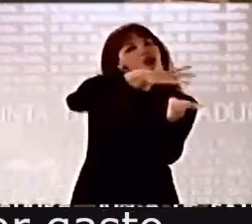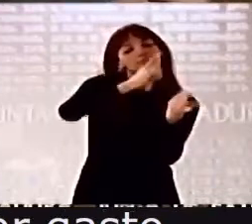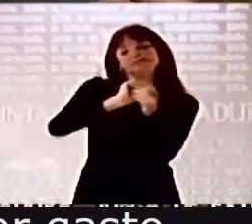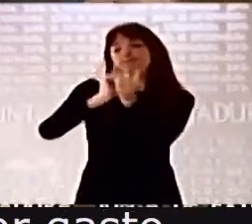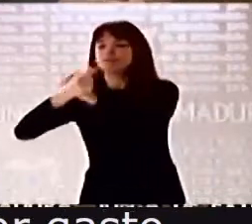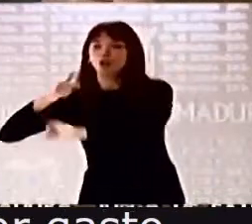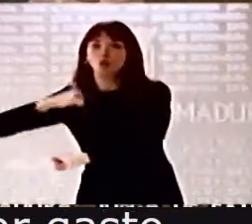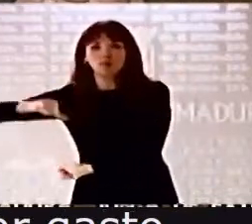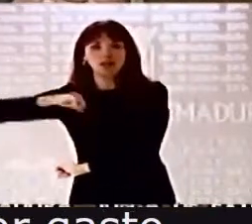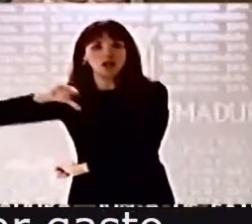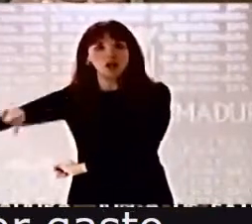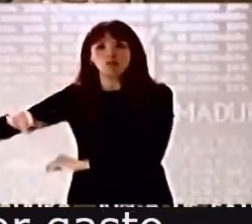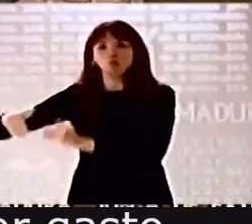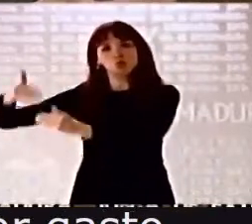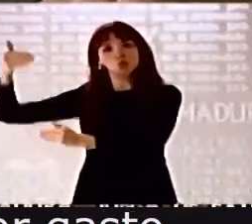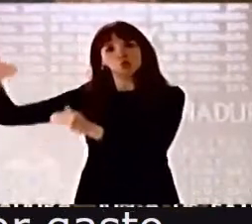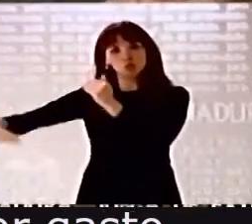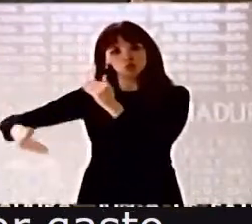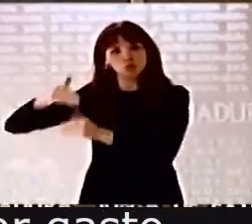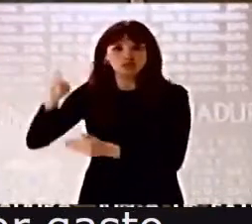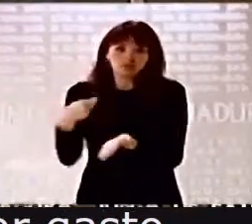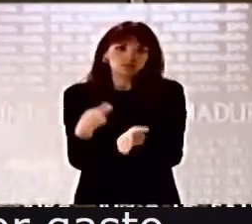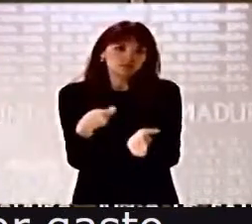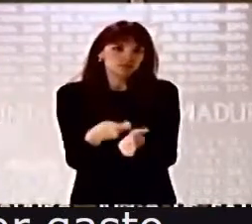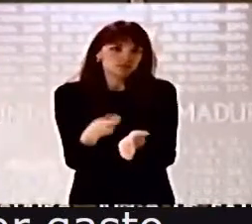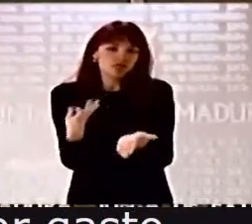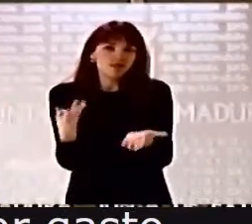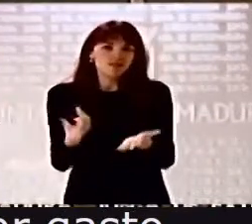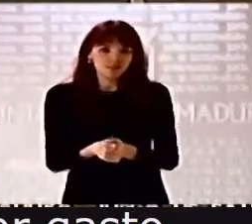medicamentos de última generación. Y hay que pagarlo.